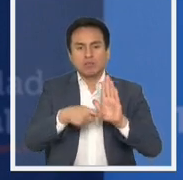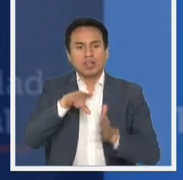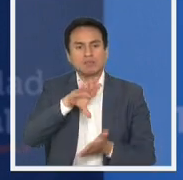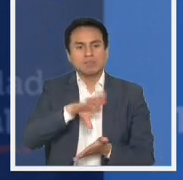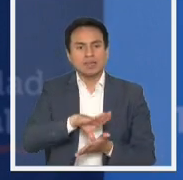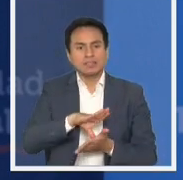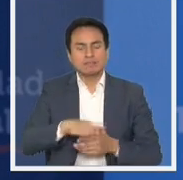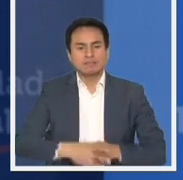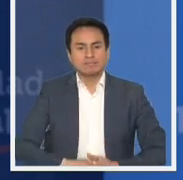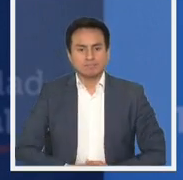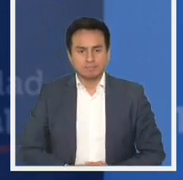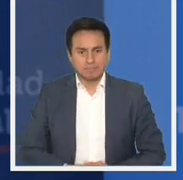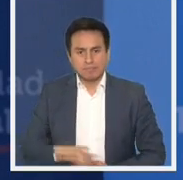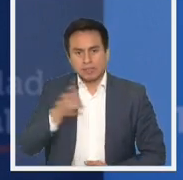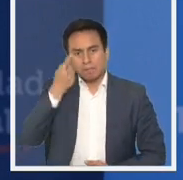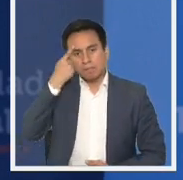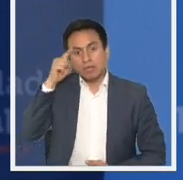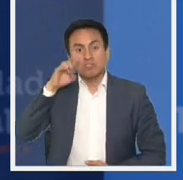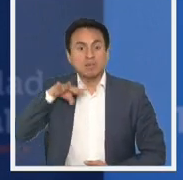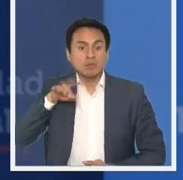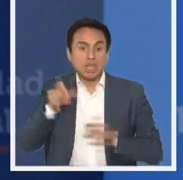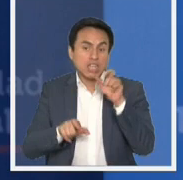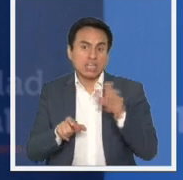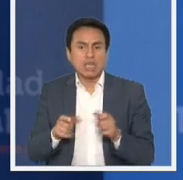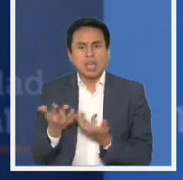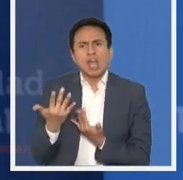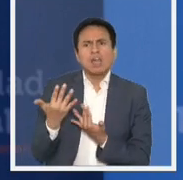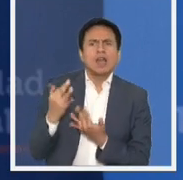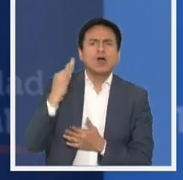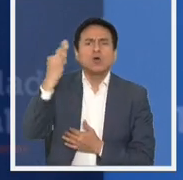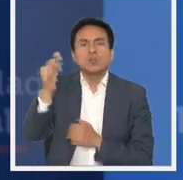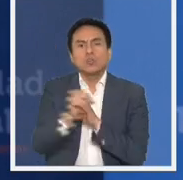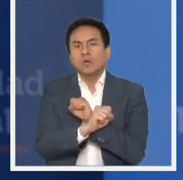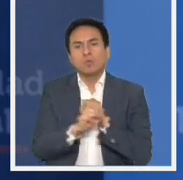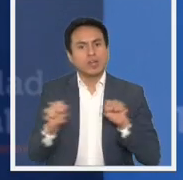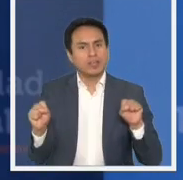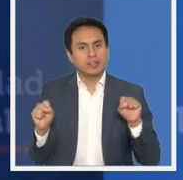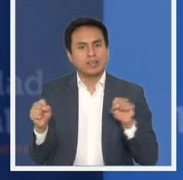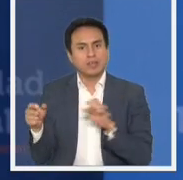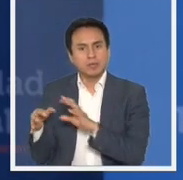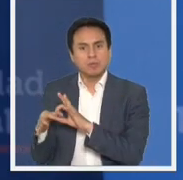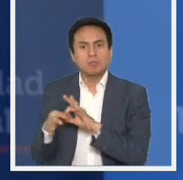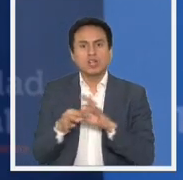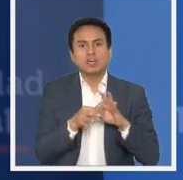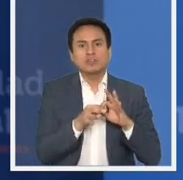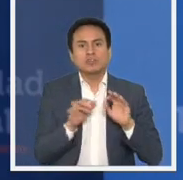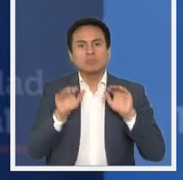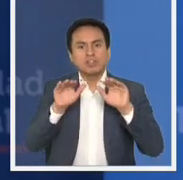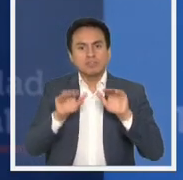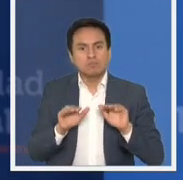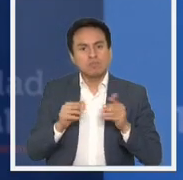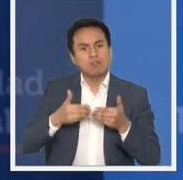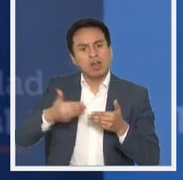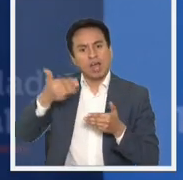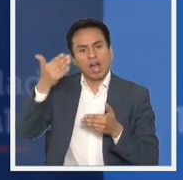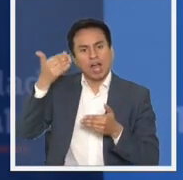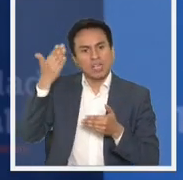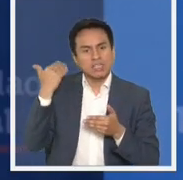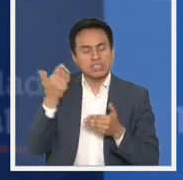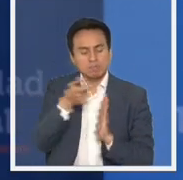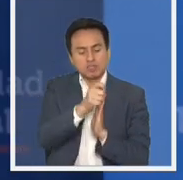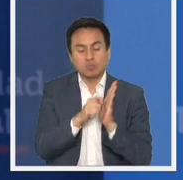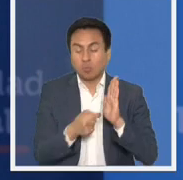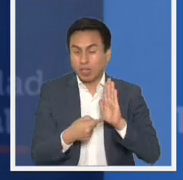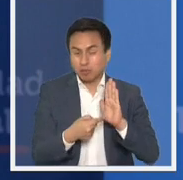al país Pero sabemos que la gente no puede seguir esperando por eso tal como ha sucedido con